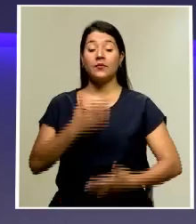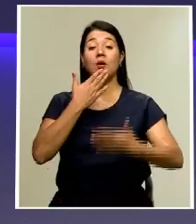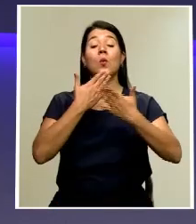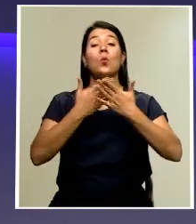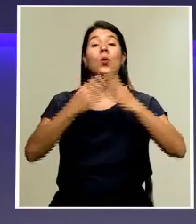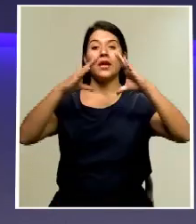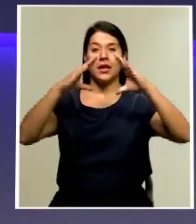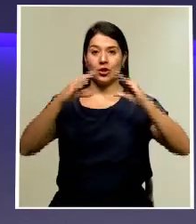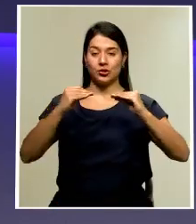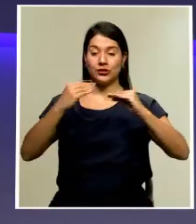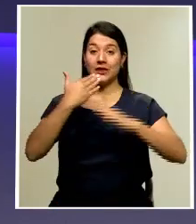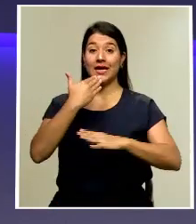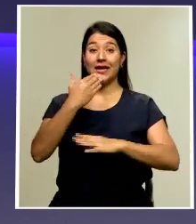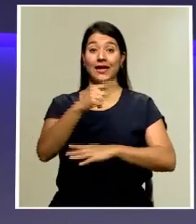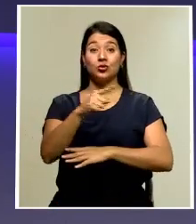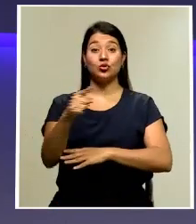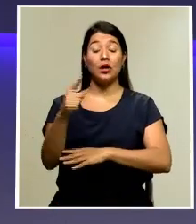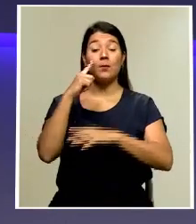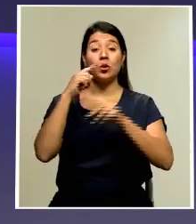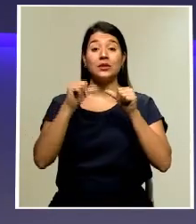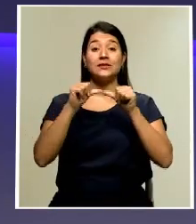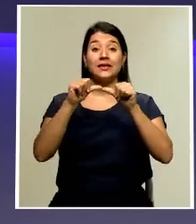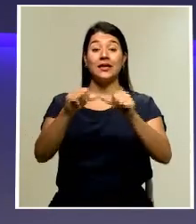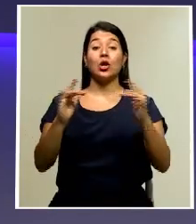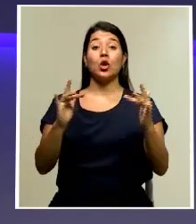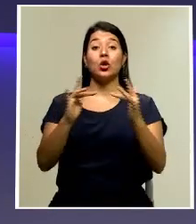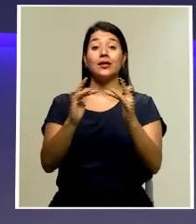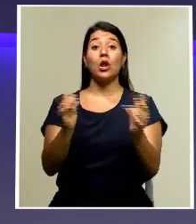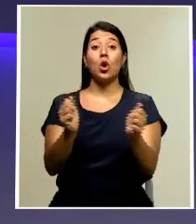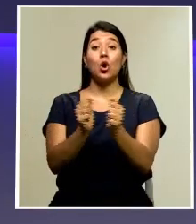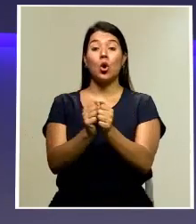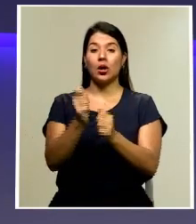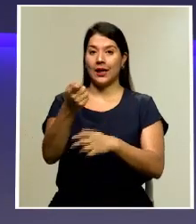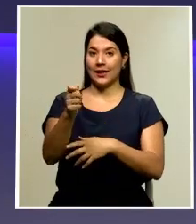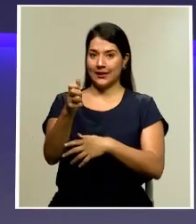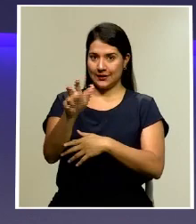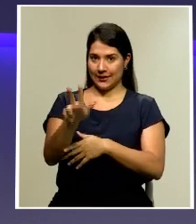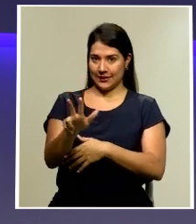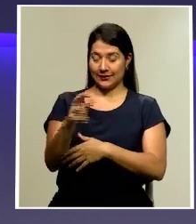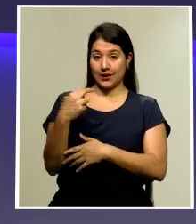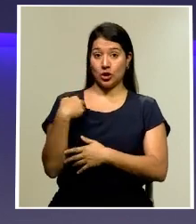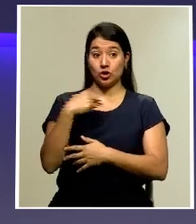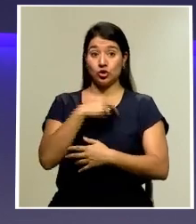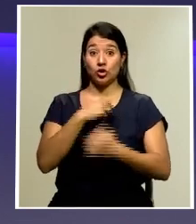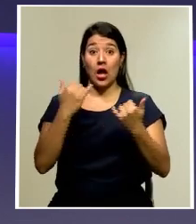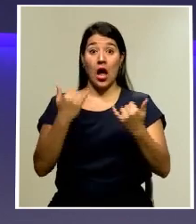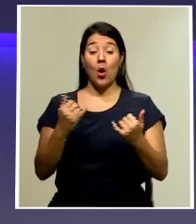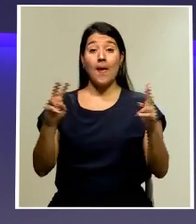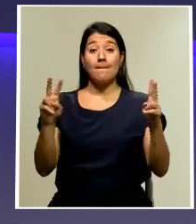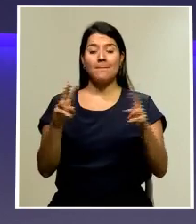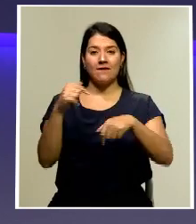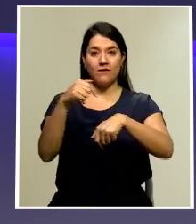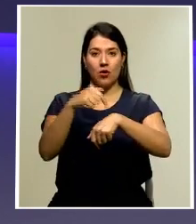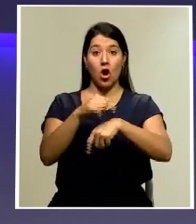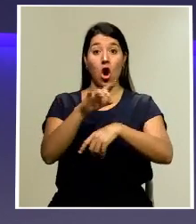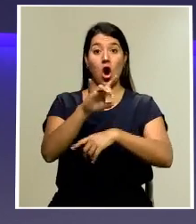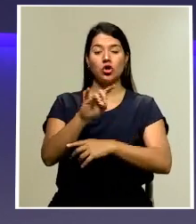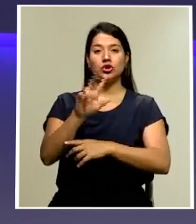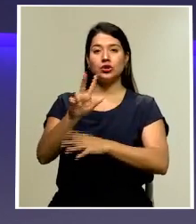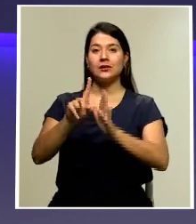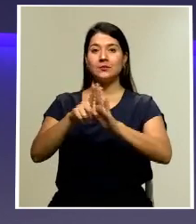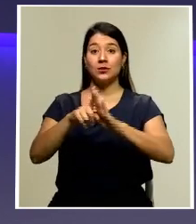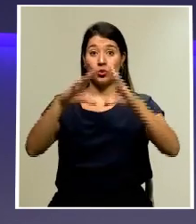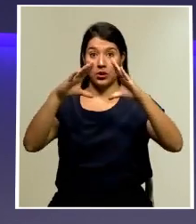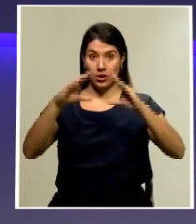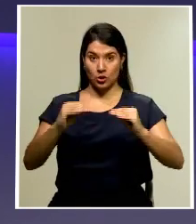Buenas noches, gracias por continuar conectados a la señal de Canal 13. Estamos en vivo, 8 de la noche con 3